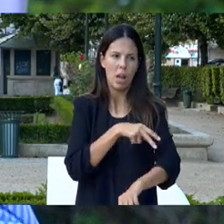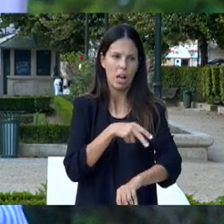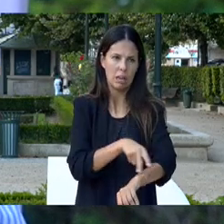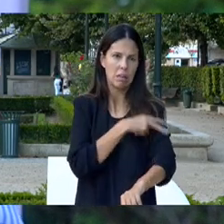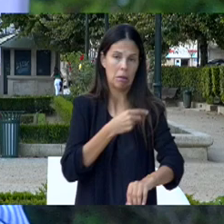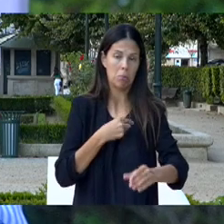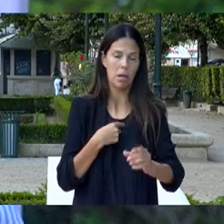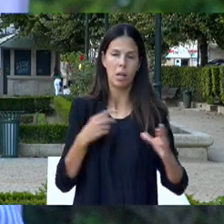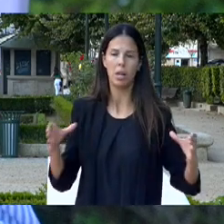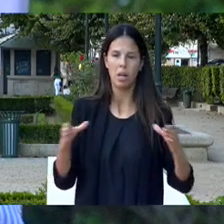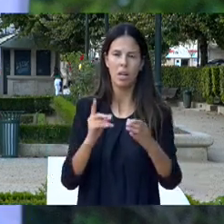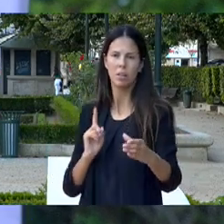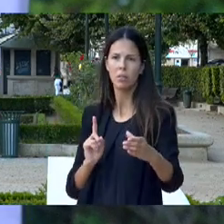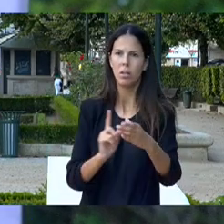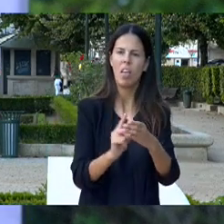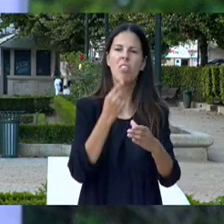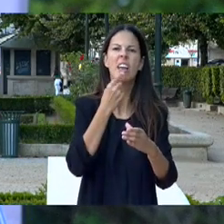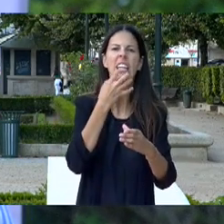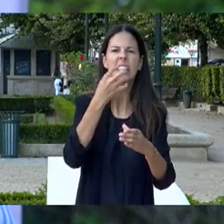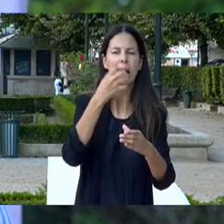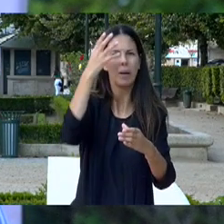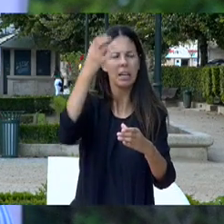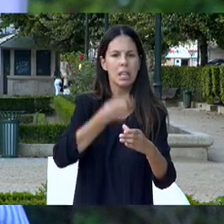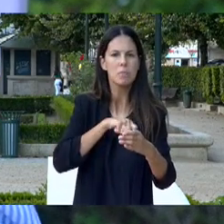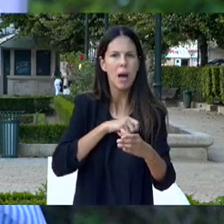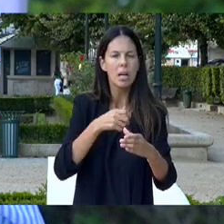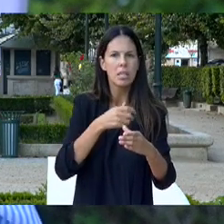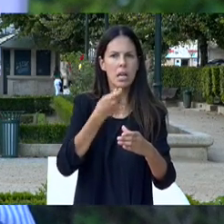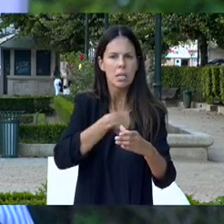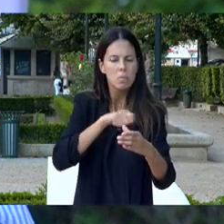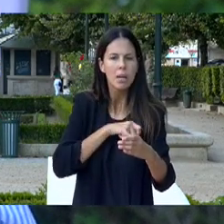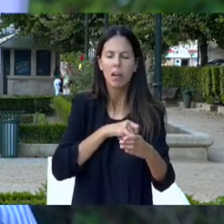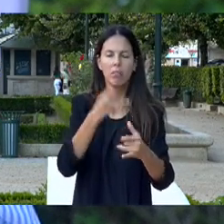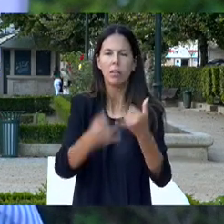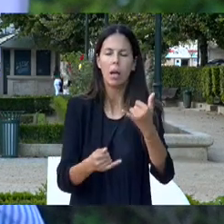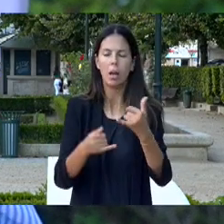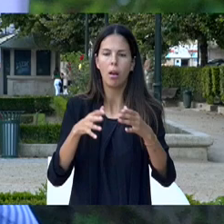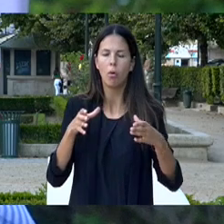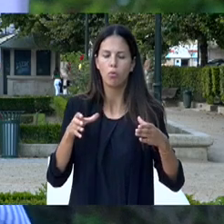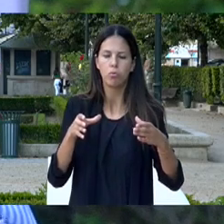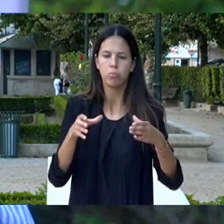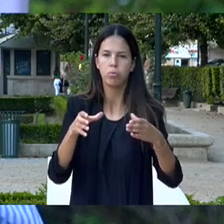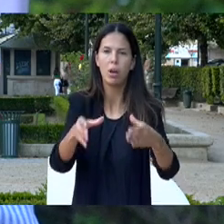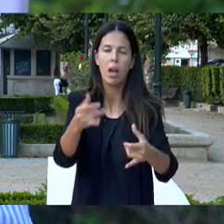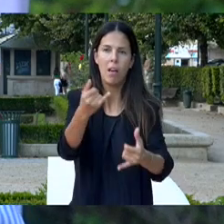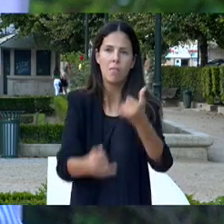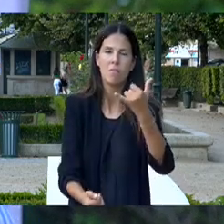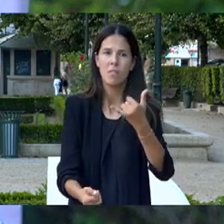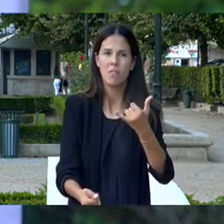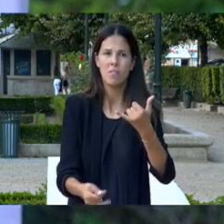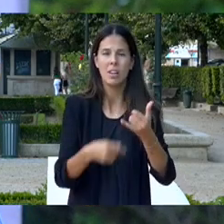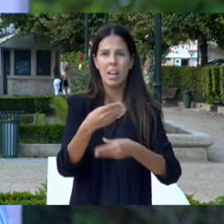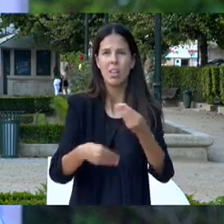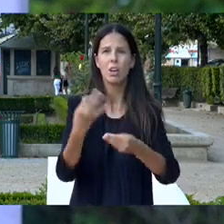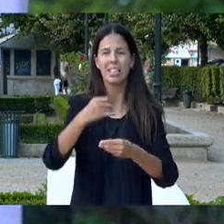berrarlles arriba España, e que les iban avanzando sin atender as demandas, e co final o meu avó sacou o chapeo e